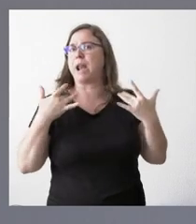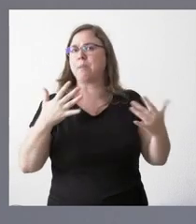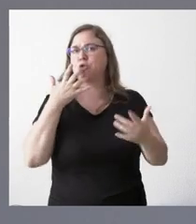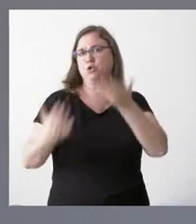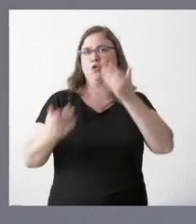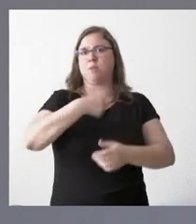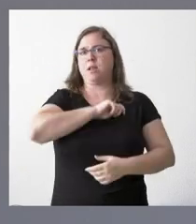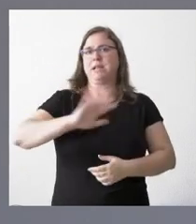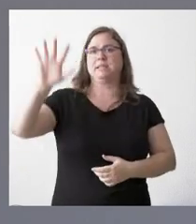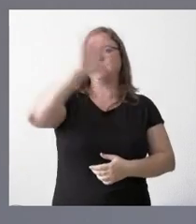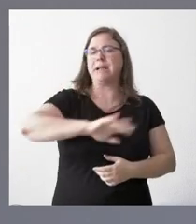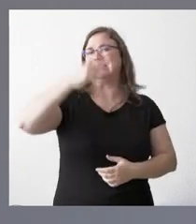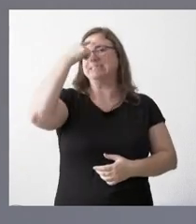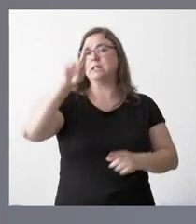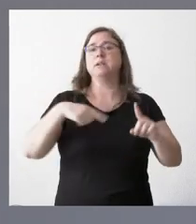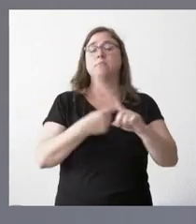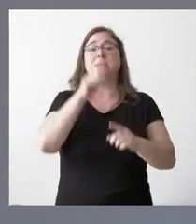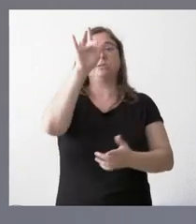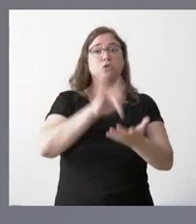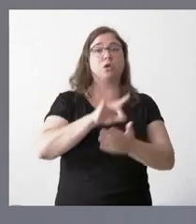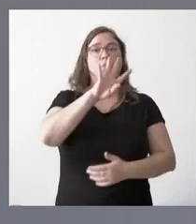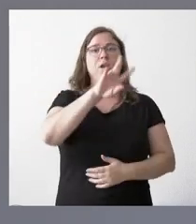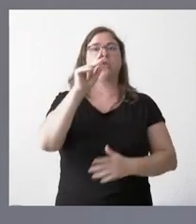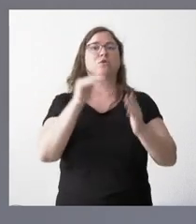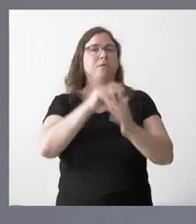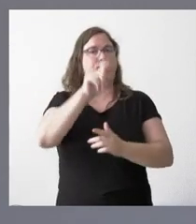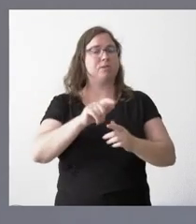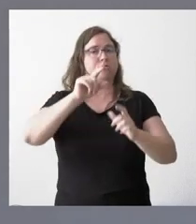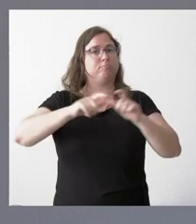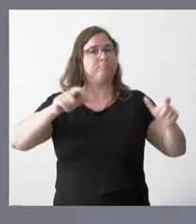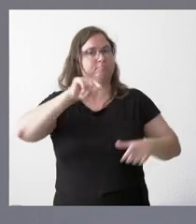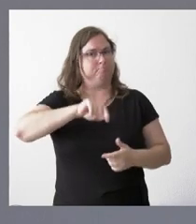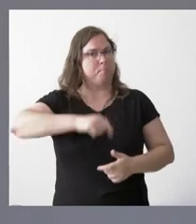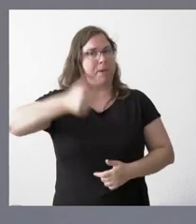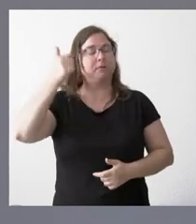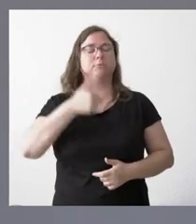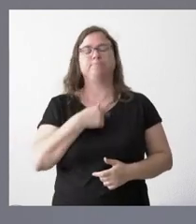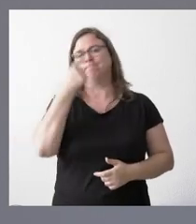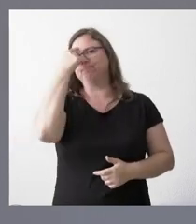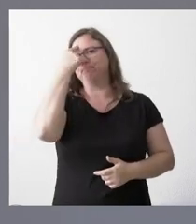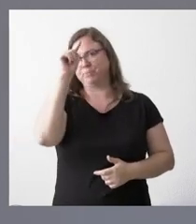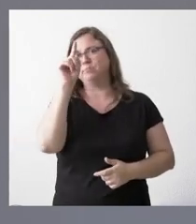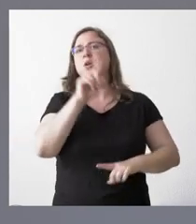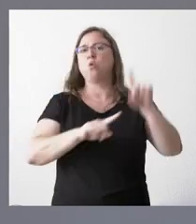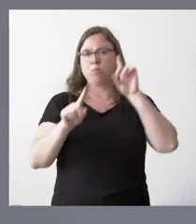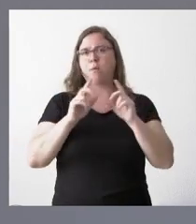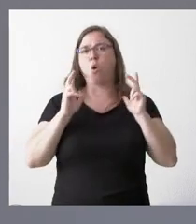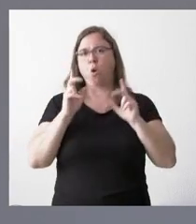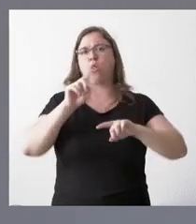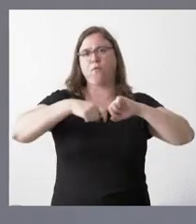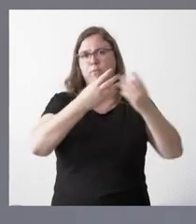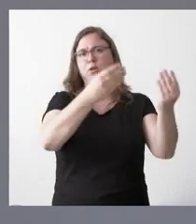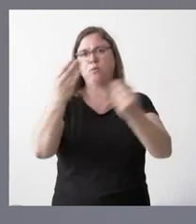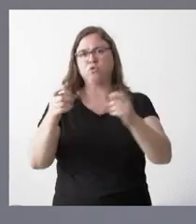contexto nacional y que hay 42.000 personas ocupadas más, somos conscientes de que hay problemas muy serios para muchas familias, para